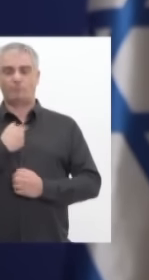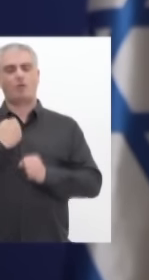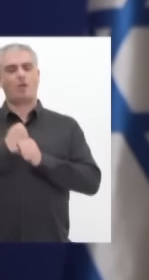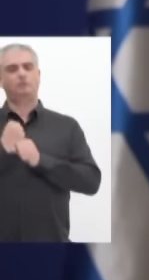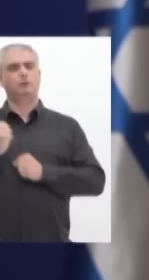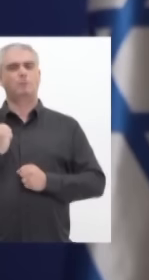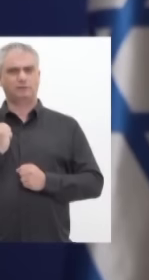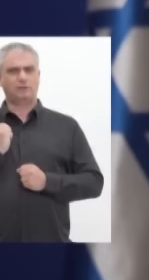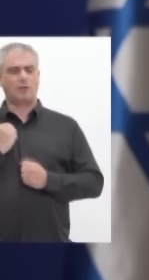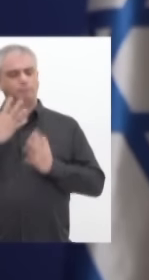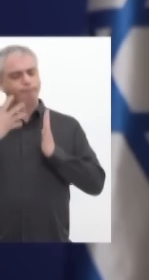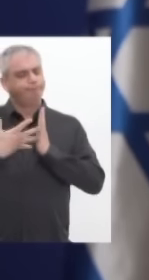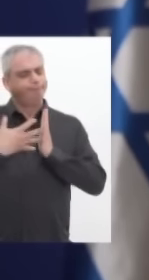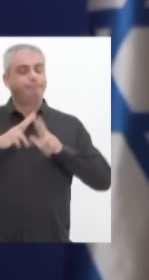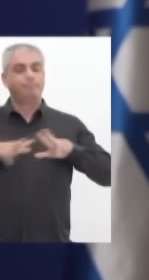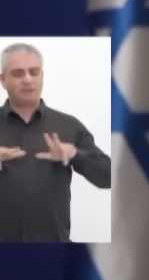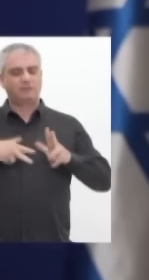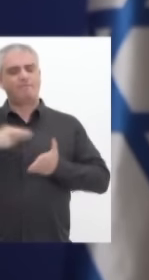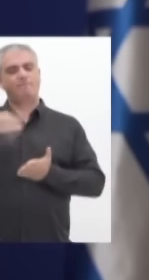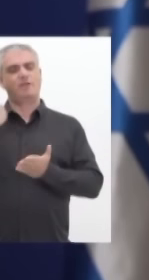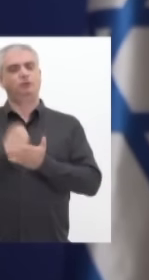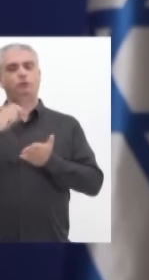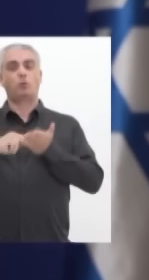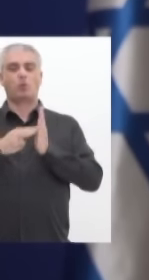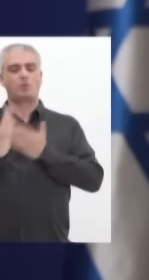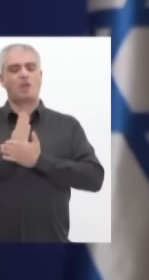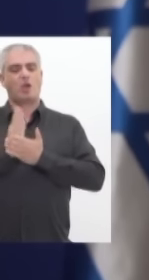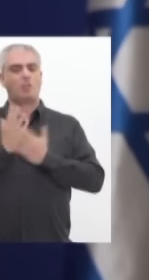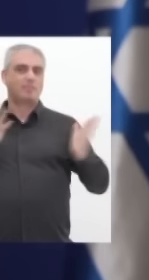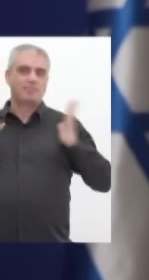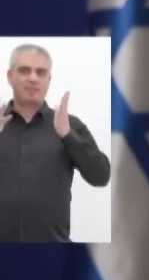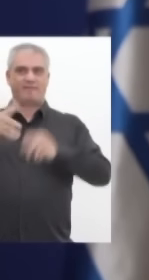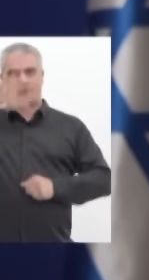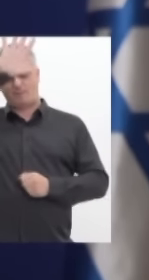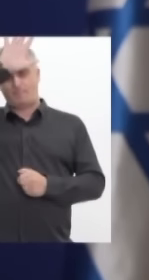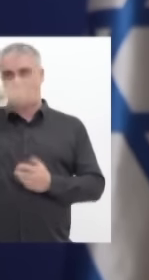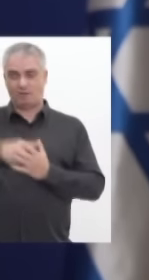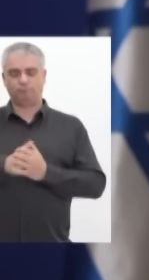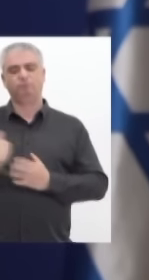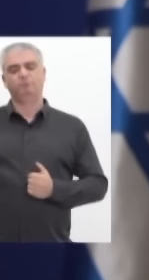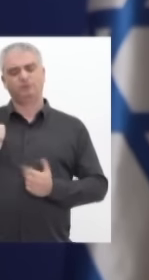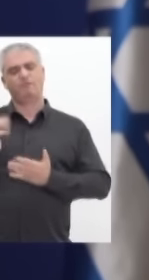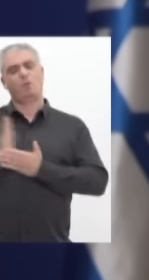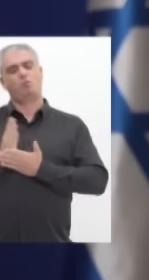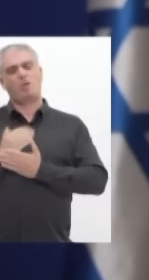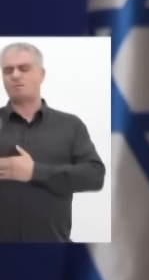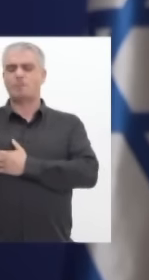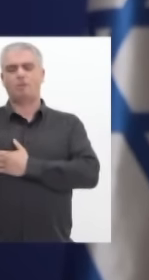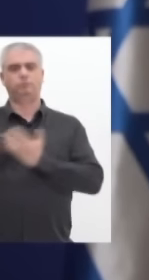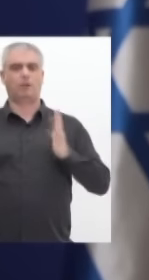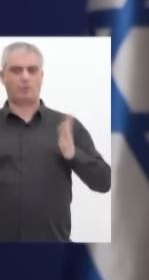y han sido todas las explosiones han sido las interceptaciones de los sistemas defensivos israelíes como se esperaba